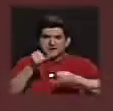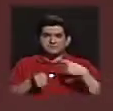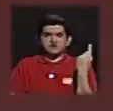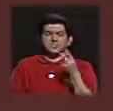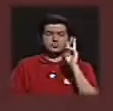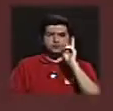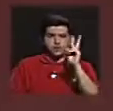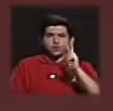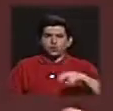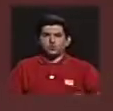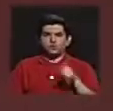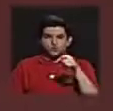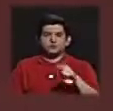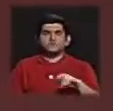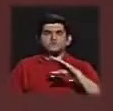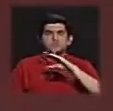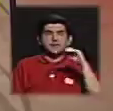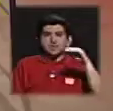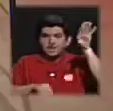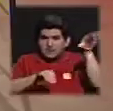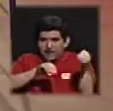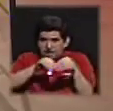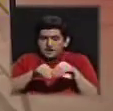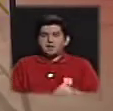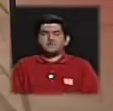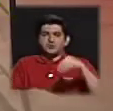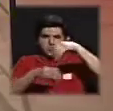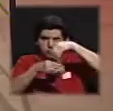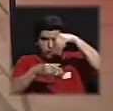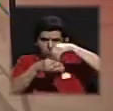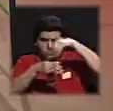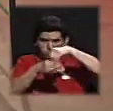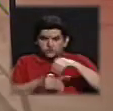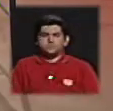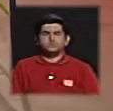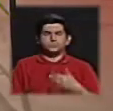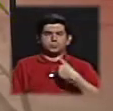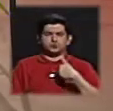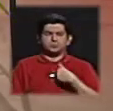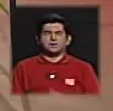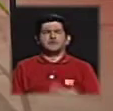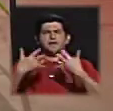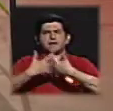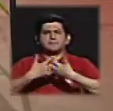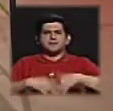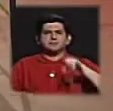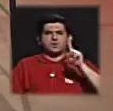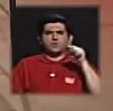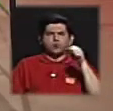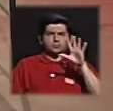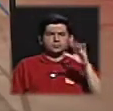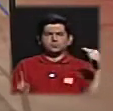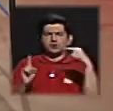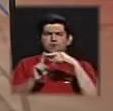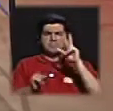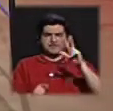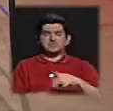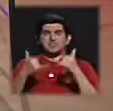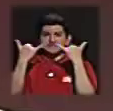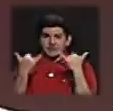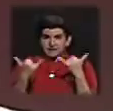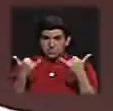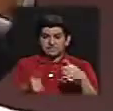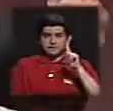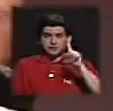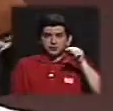2, y de la contribución que hacen los operadores del 1.5 al 3, en este momento se cobra el